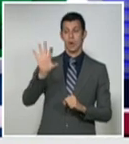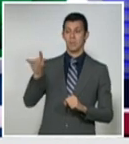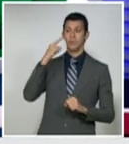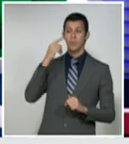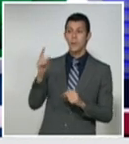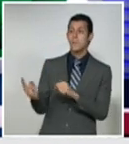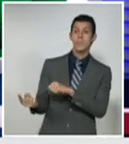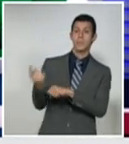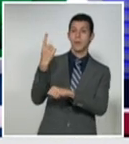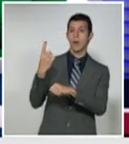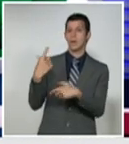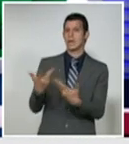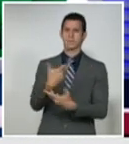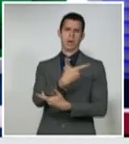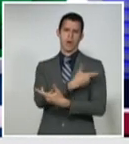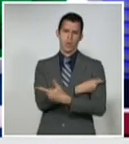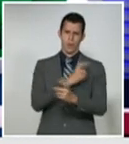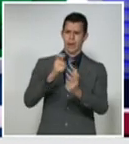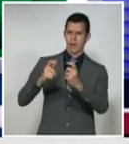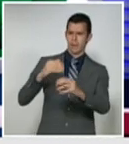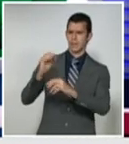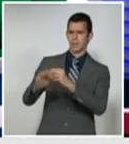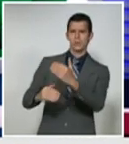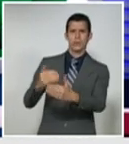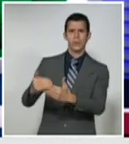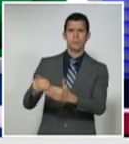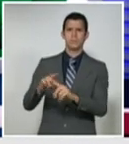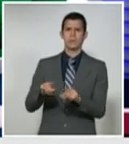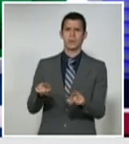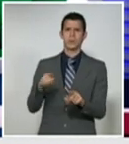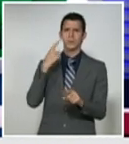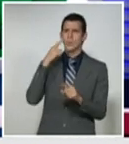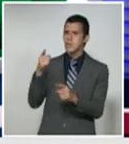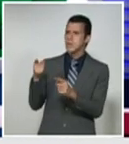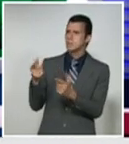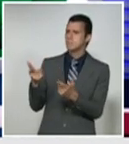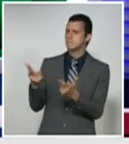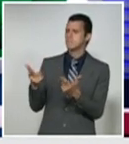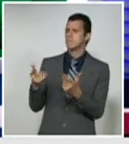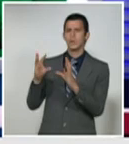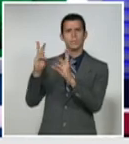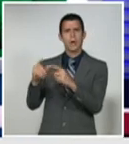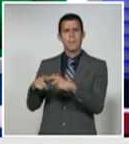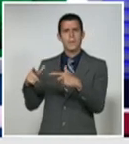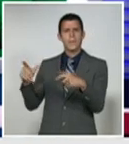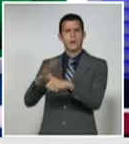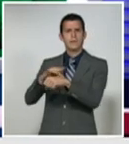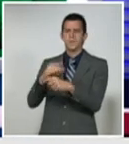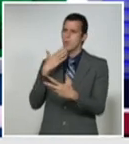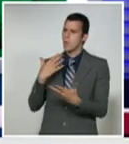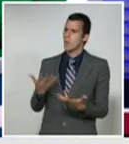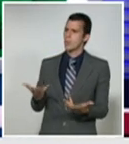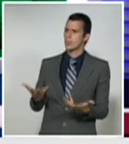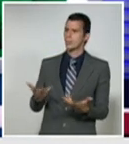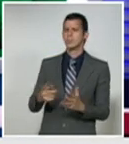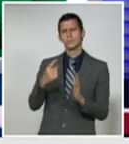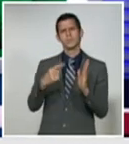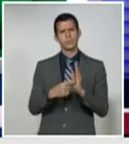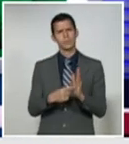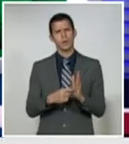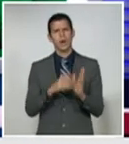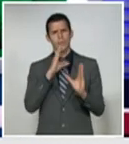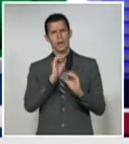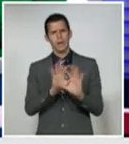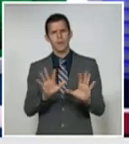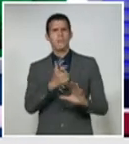importante que se tenga en cuenta. No es que no sea efectiva, es que para que sea efectiva hay que lograr un %